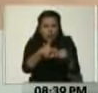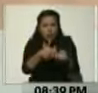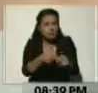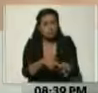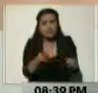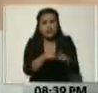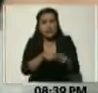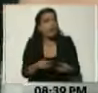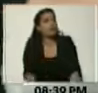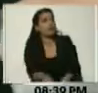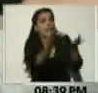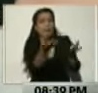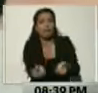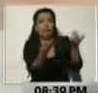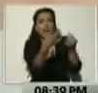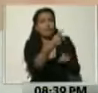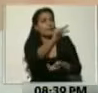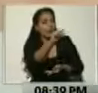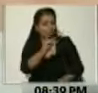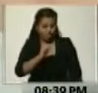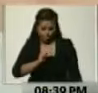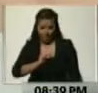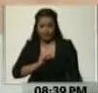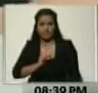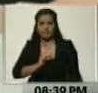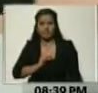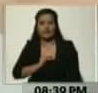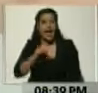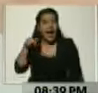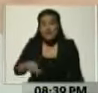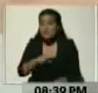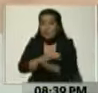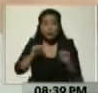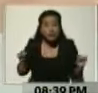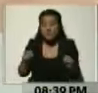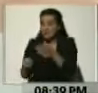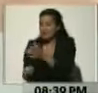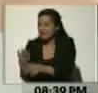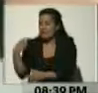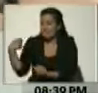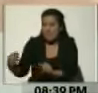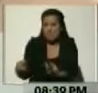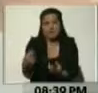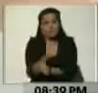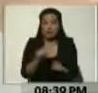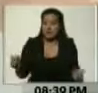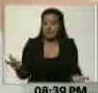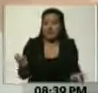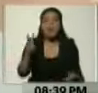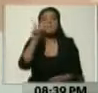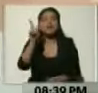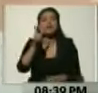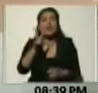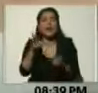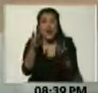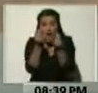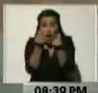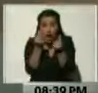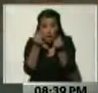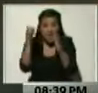deuda externa que teníamos, que era gigantesca. La economía estaba quebrada. A Venezuela la habían picado en pedazos,